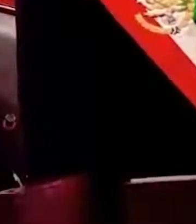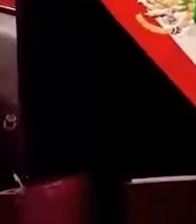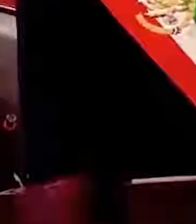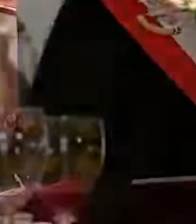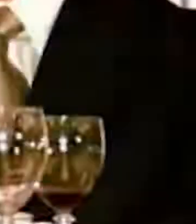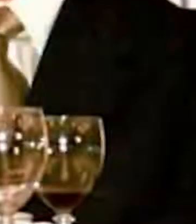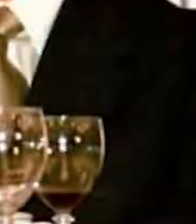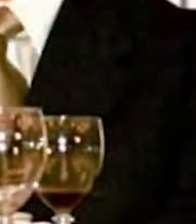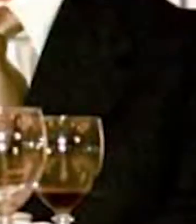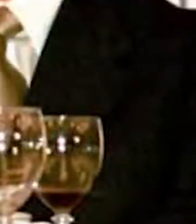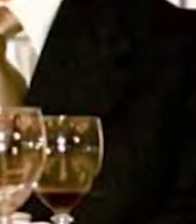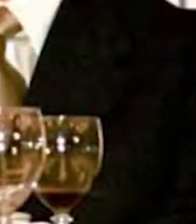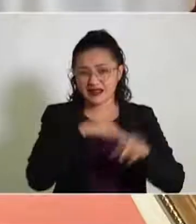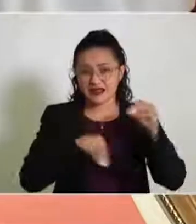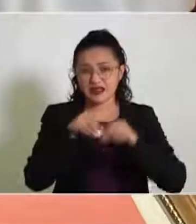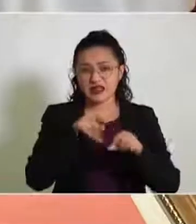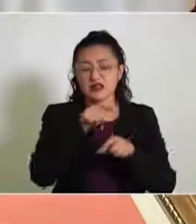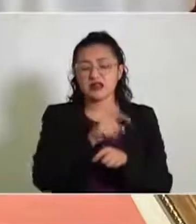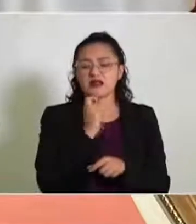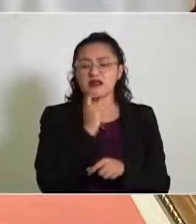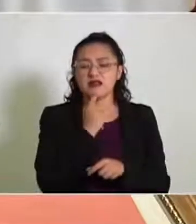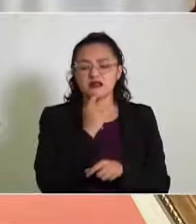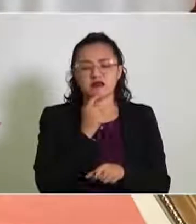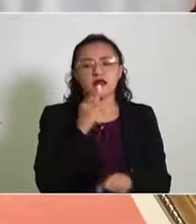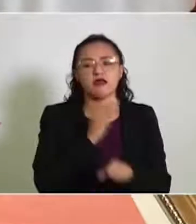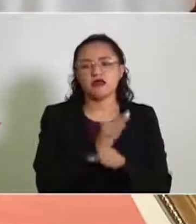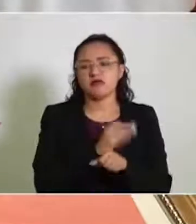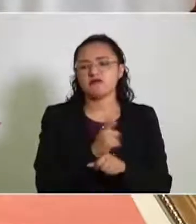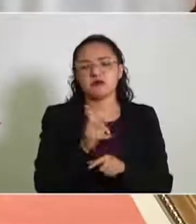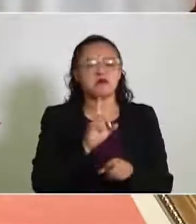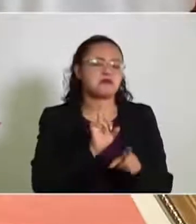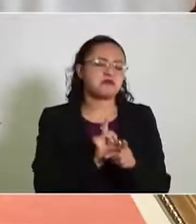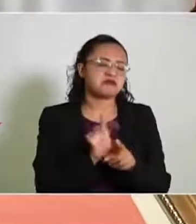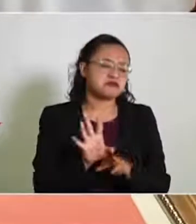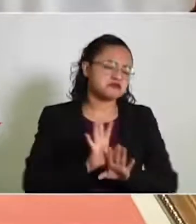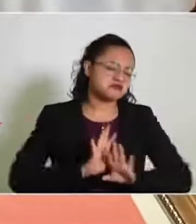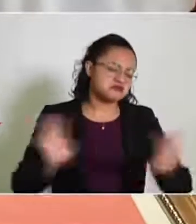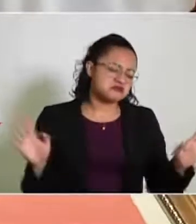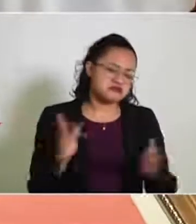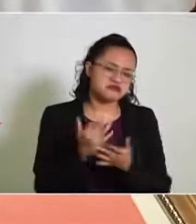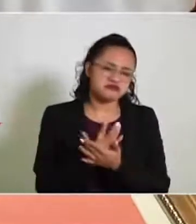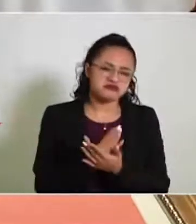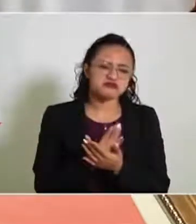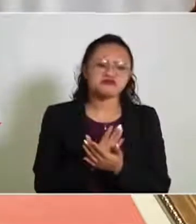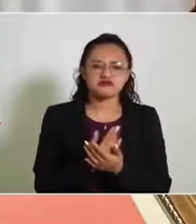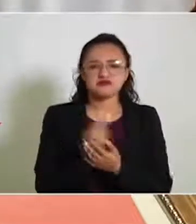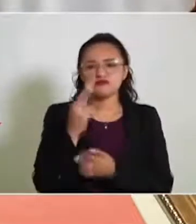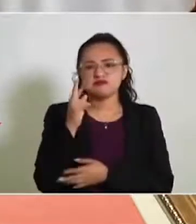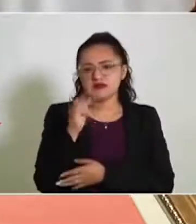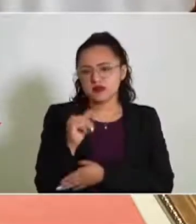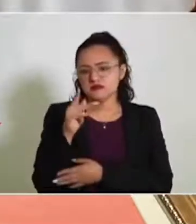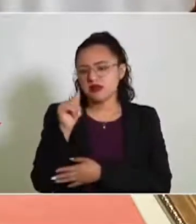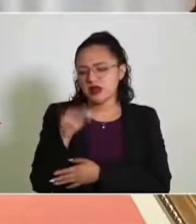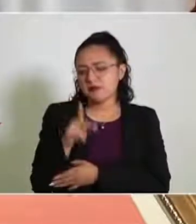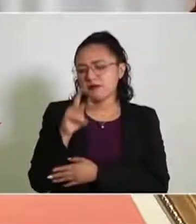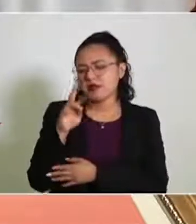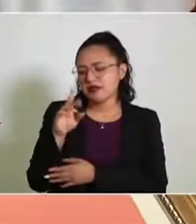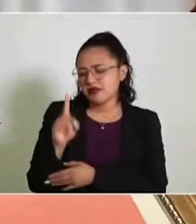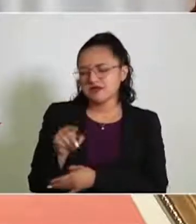Vicente Fox y Felipe Calderón. El pueblo los va a vencer. El pueblo los va a derrotar.